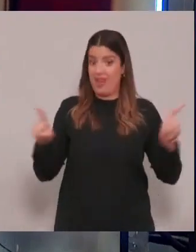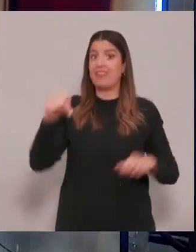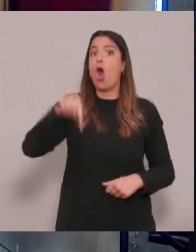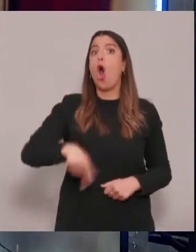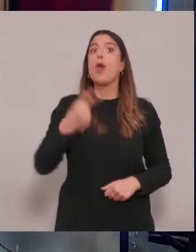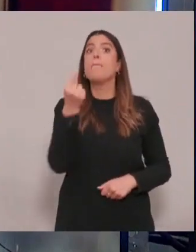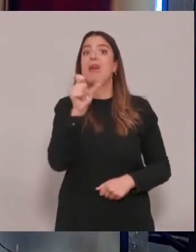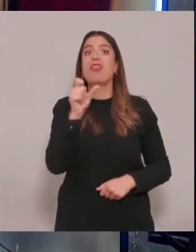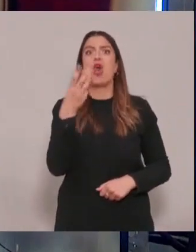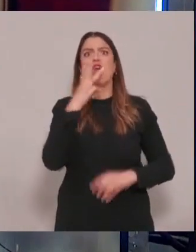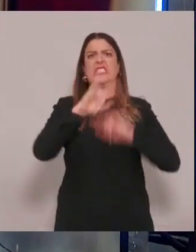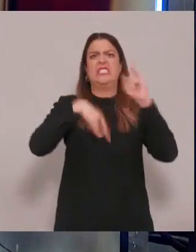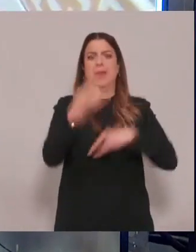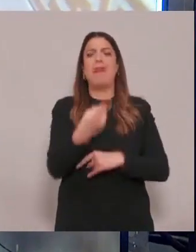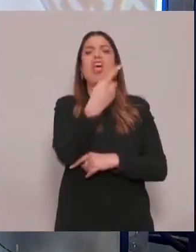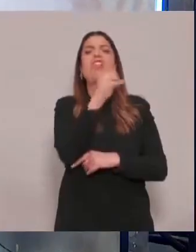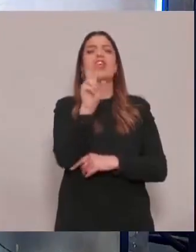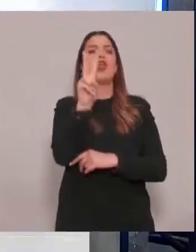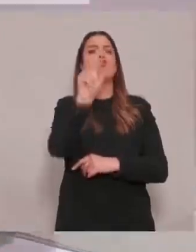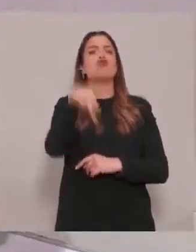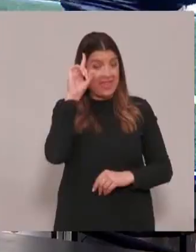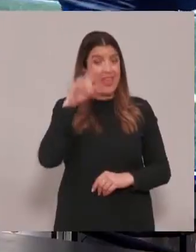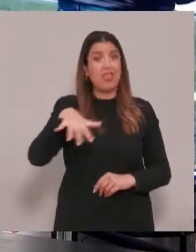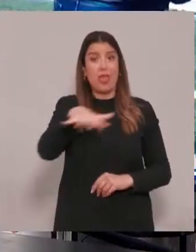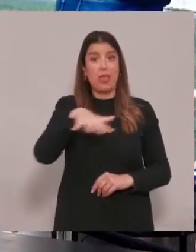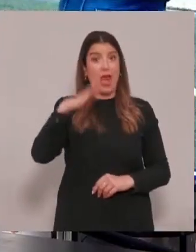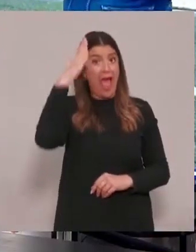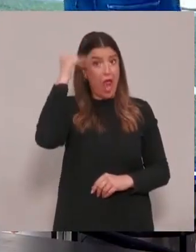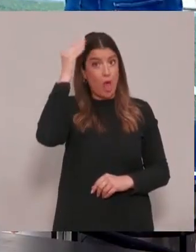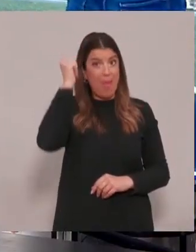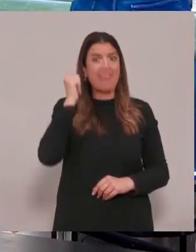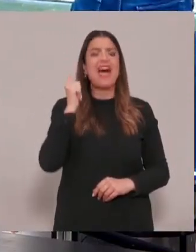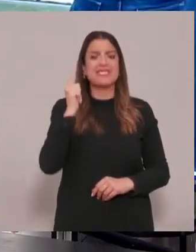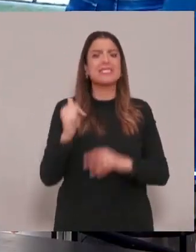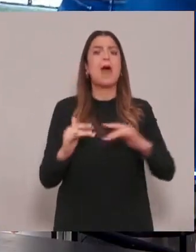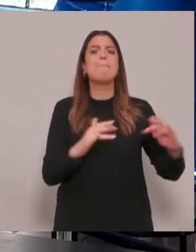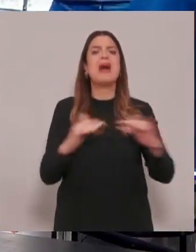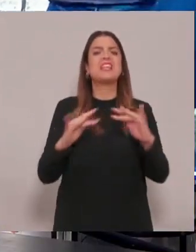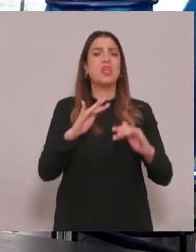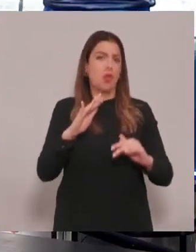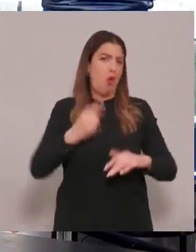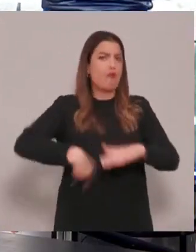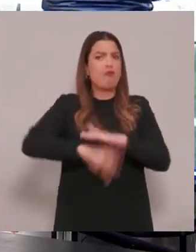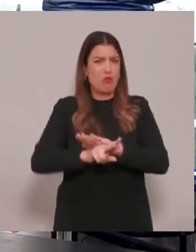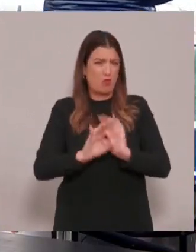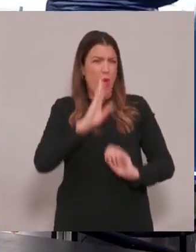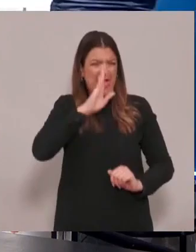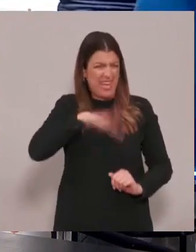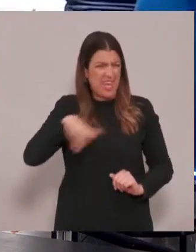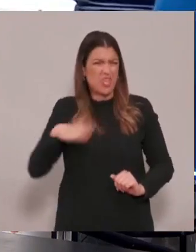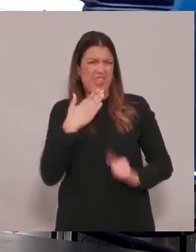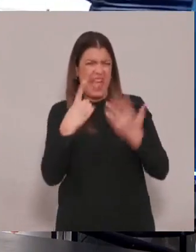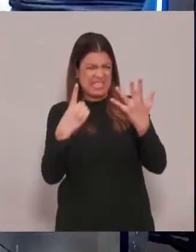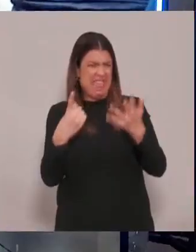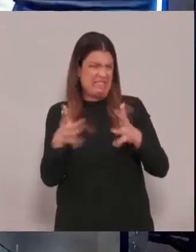102,63 euros el megavatio hora las horas de benjamines podía haber acabado en una tragedia Qué pasó